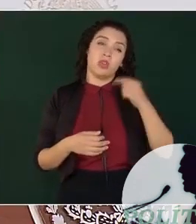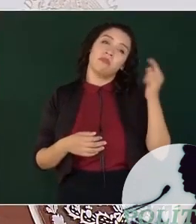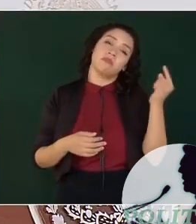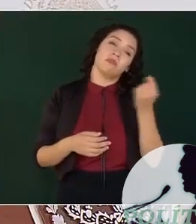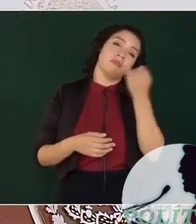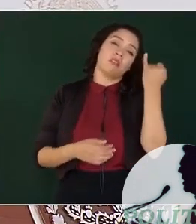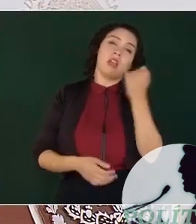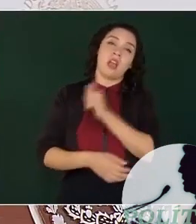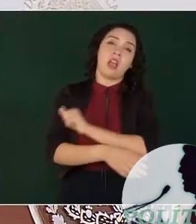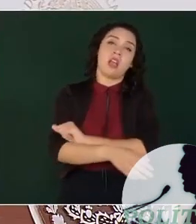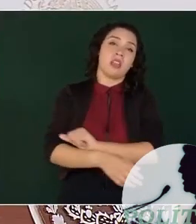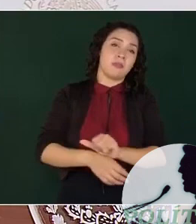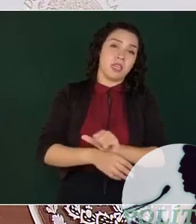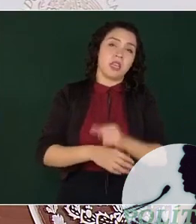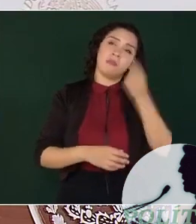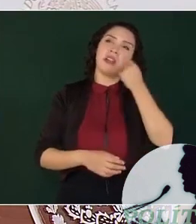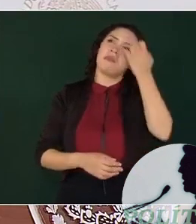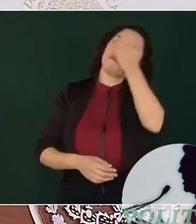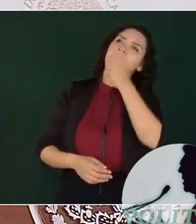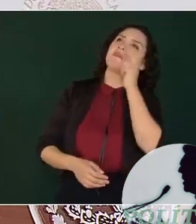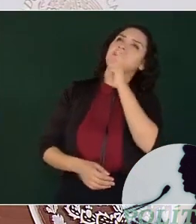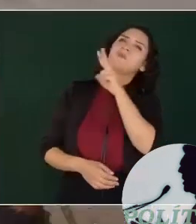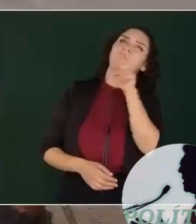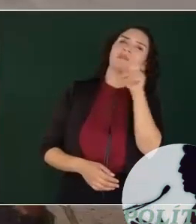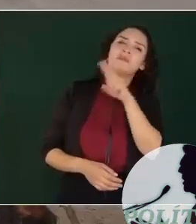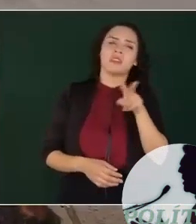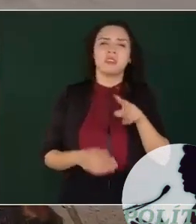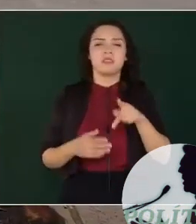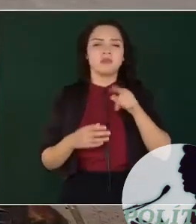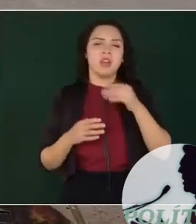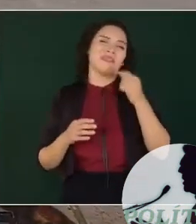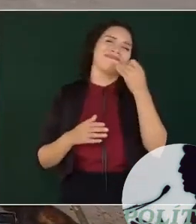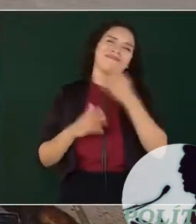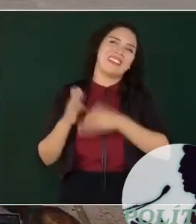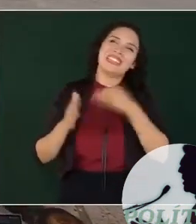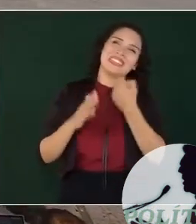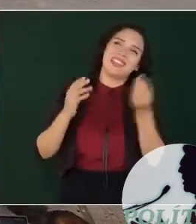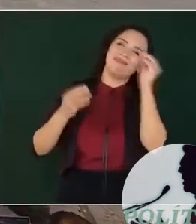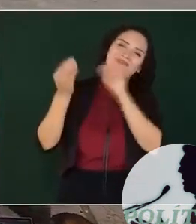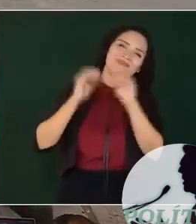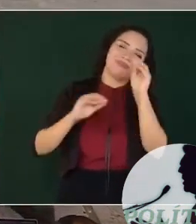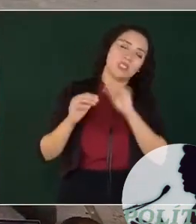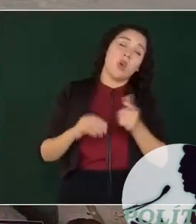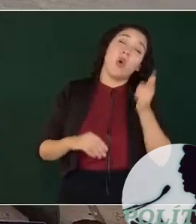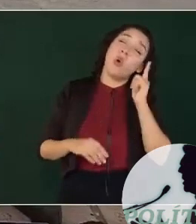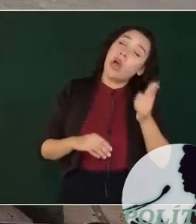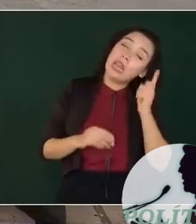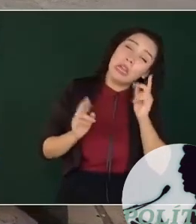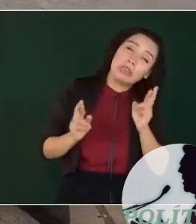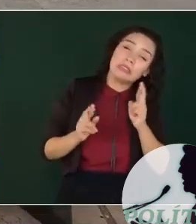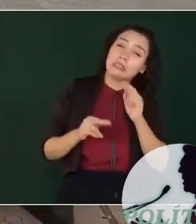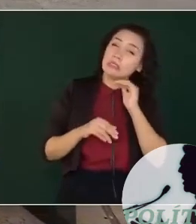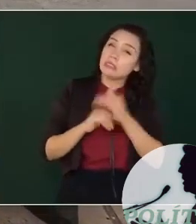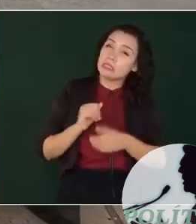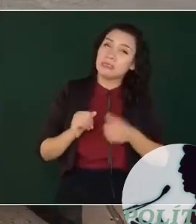Altamira viendo lo de una planta de licuefacción. No se va a terminar posiblemente, ojalá y sí, en